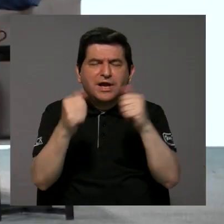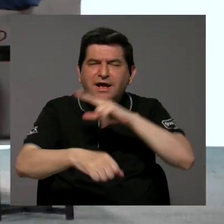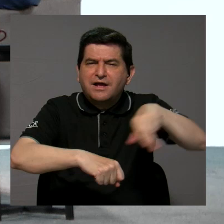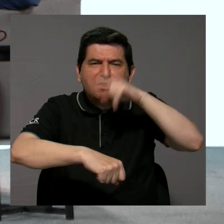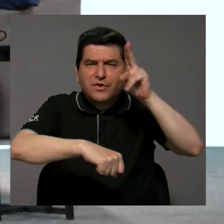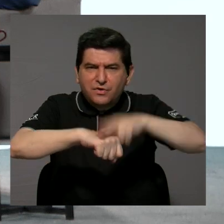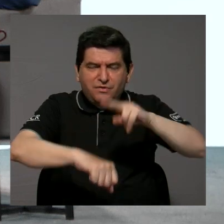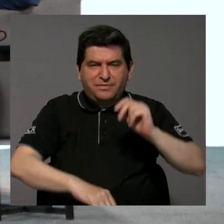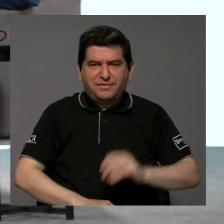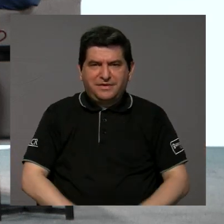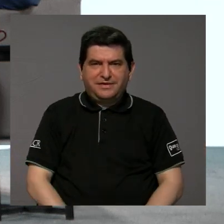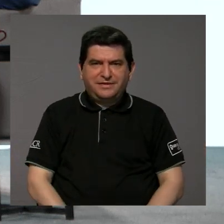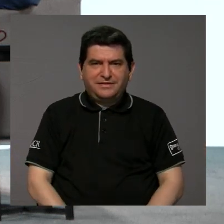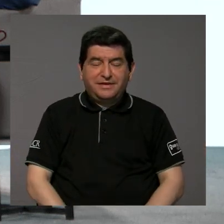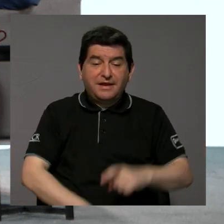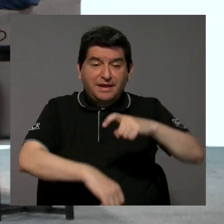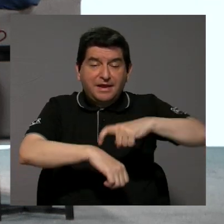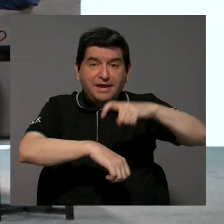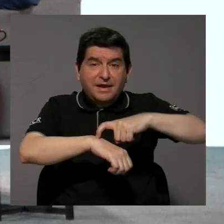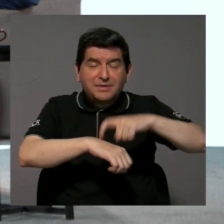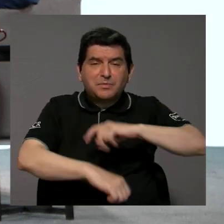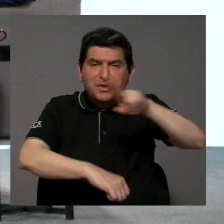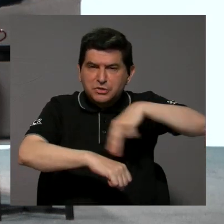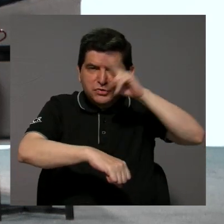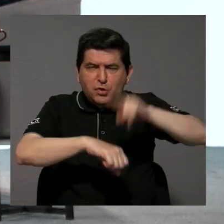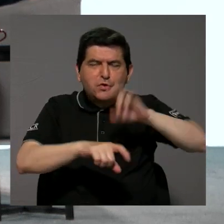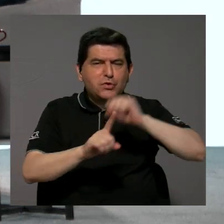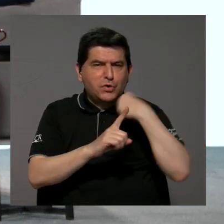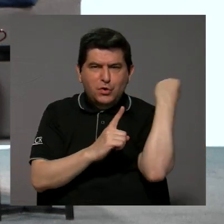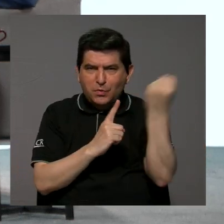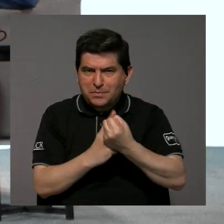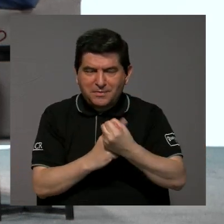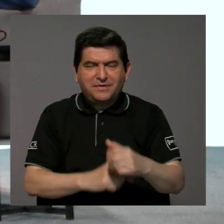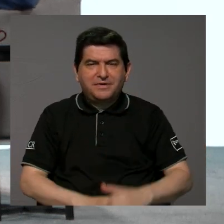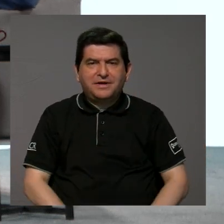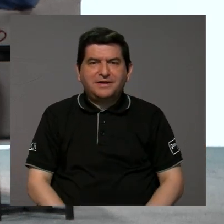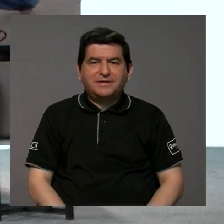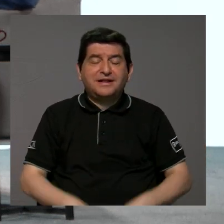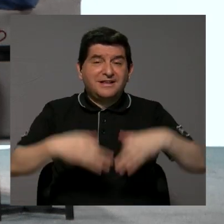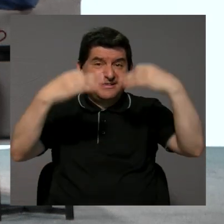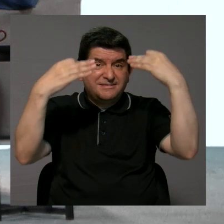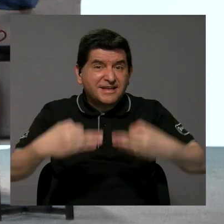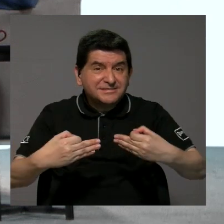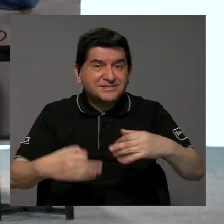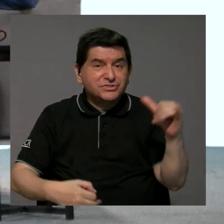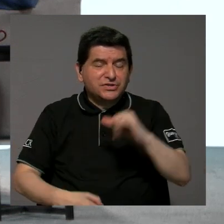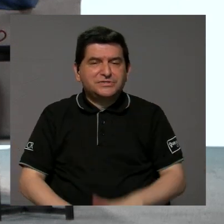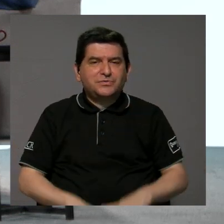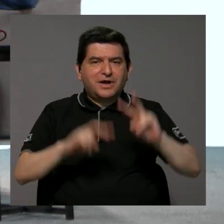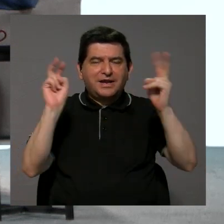rápidamente normalizarlo. Y entonces en el momento en que se normaliza la situación, la